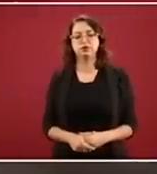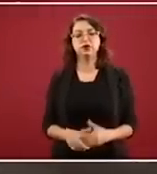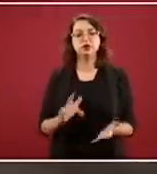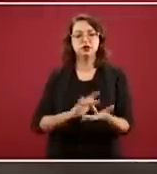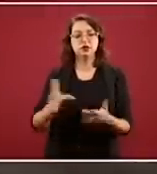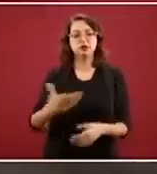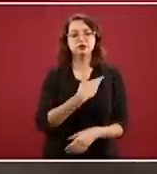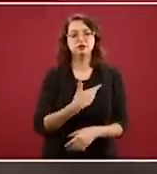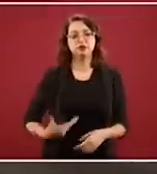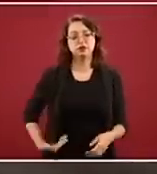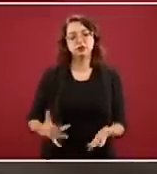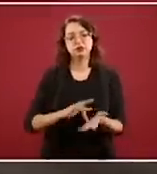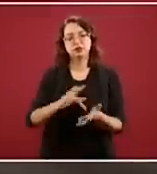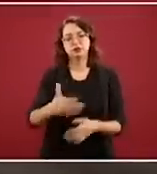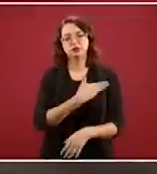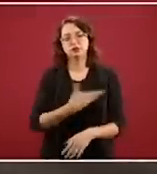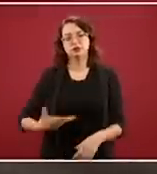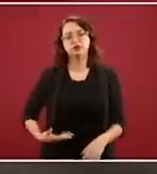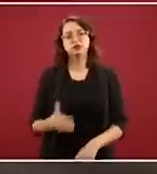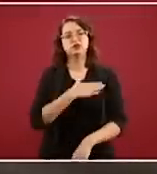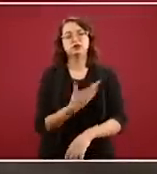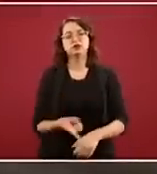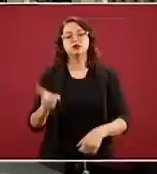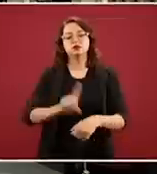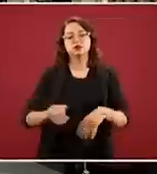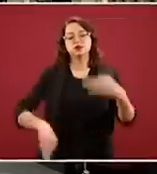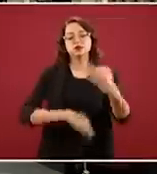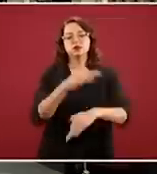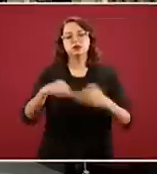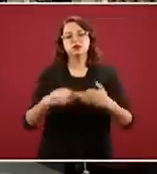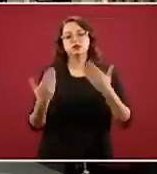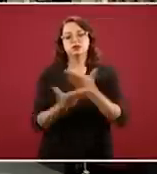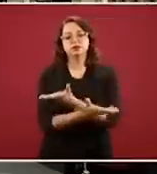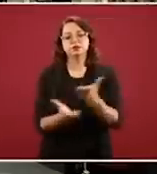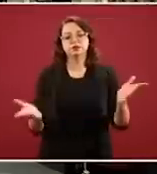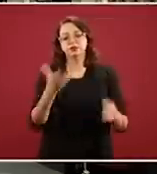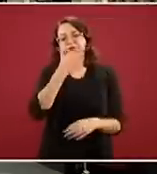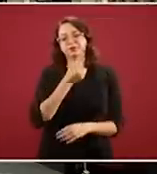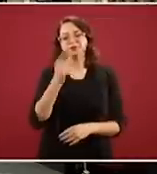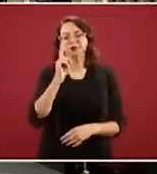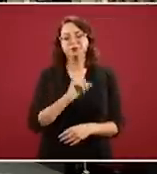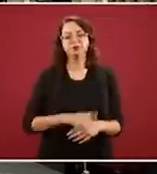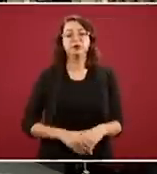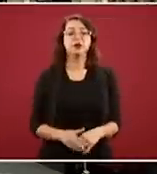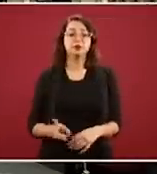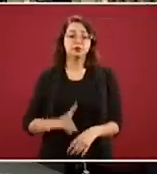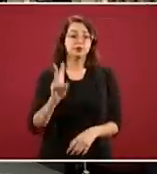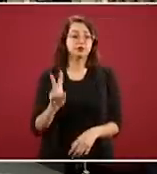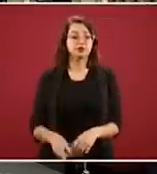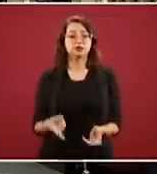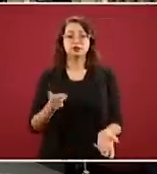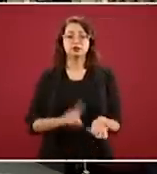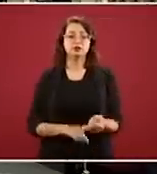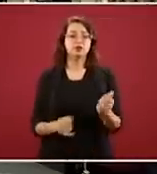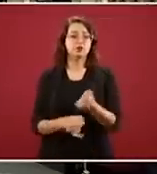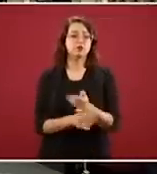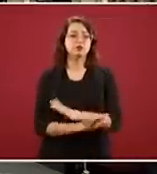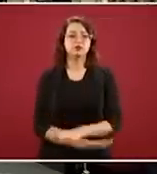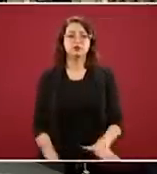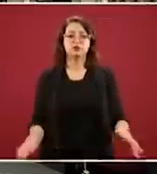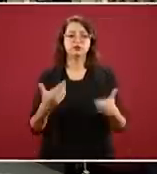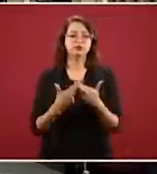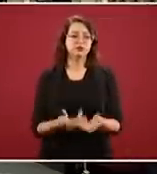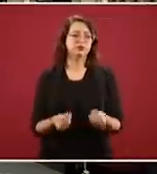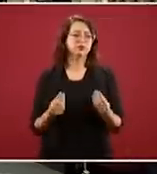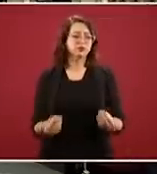Muy buenos días a todas, a todos ustedes. Es obviamente hay mucha información sobre el tema, así